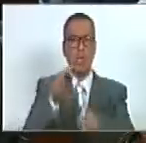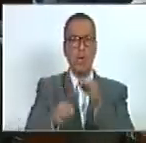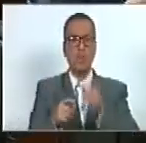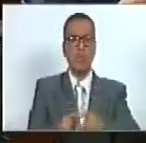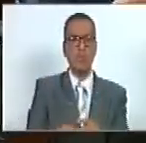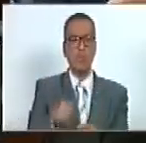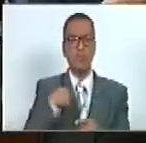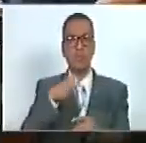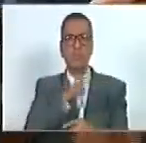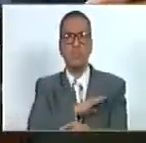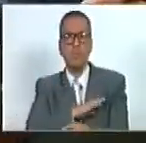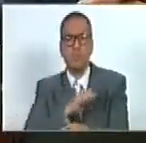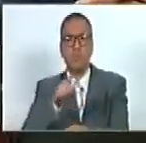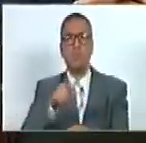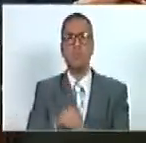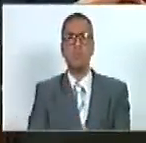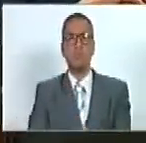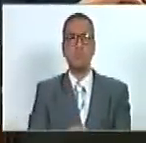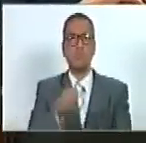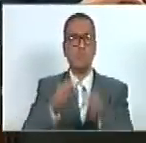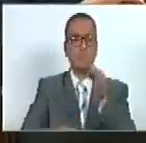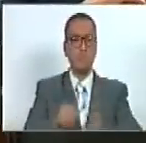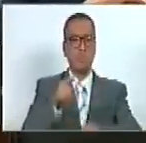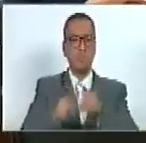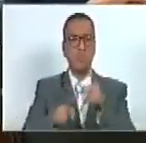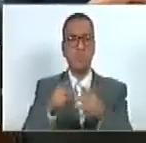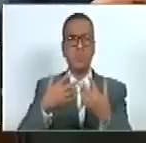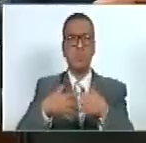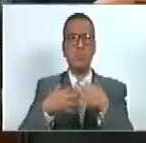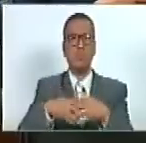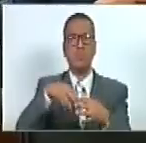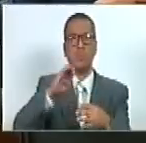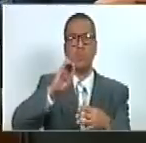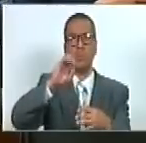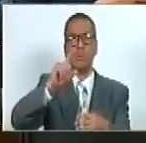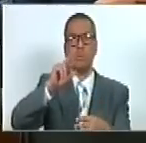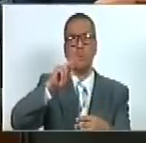que fue el mismo, por cierto, abogado de la empresa Cristales,